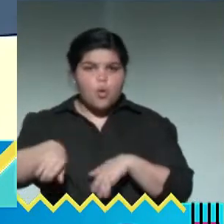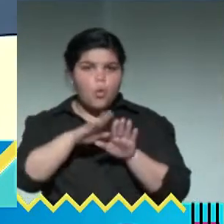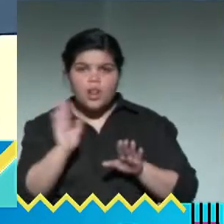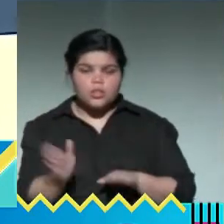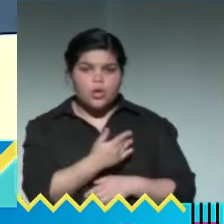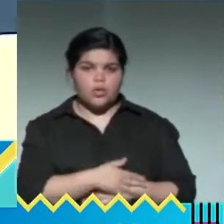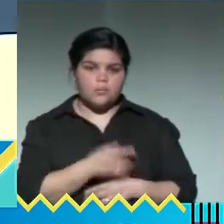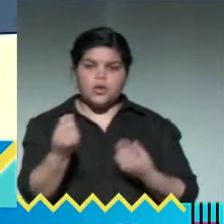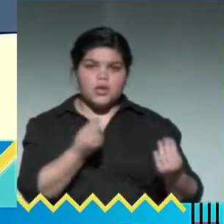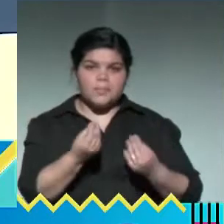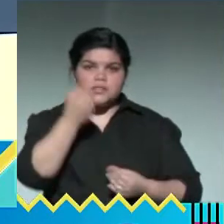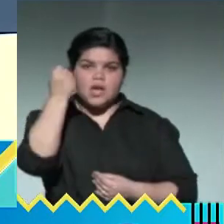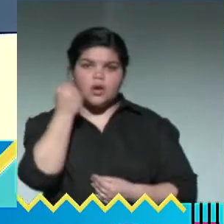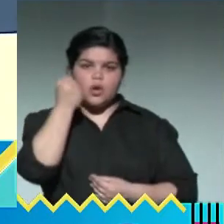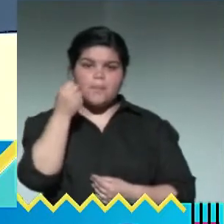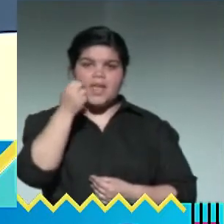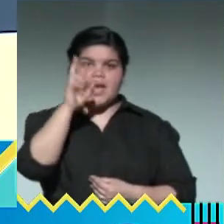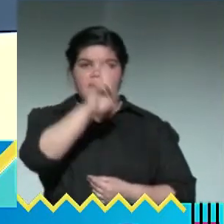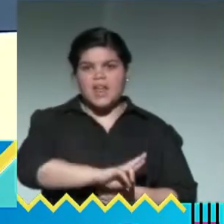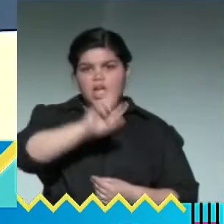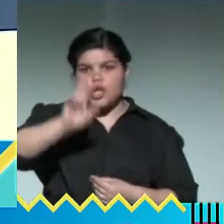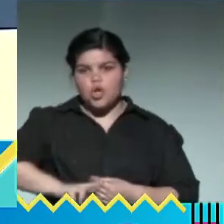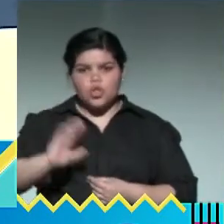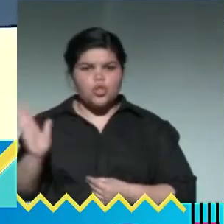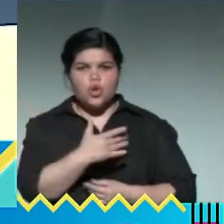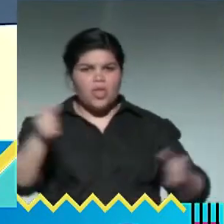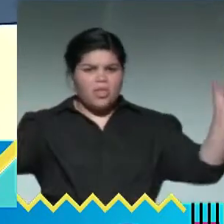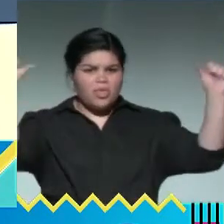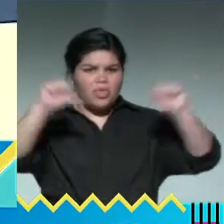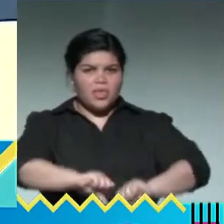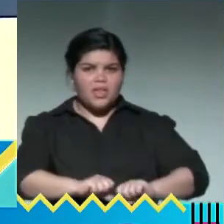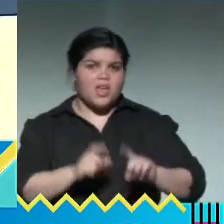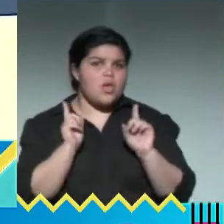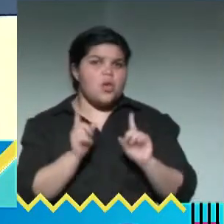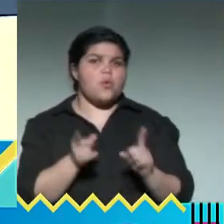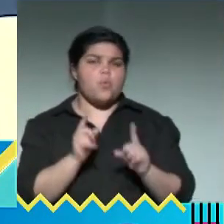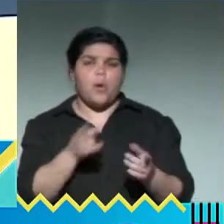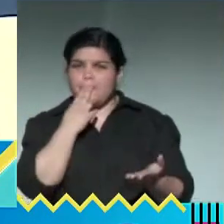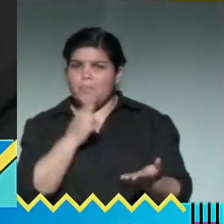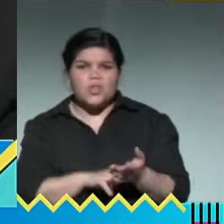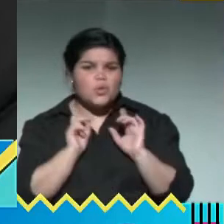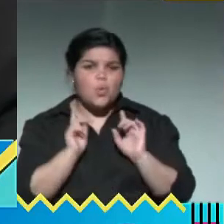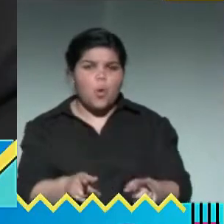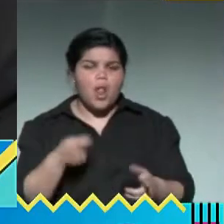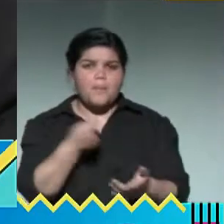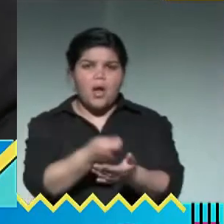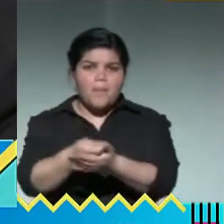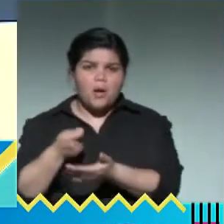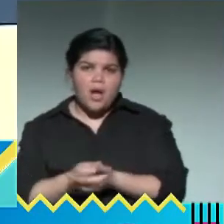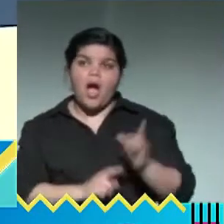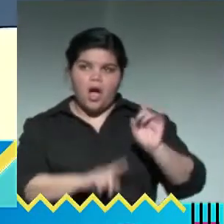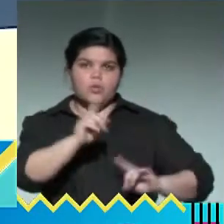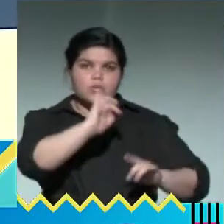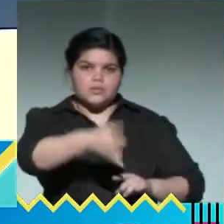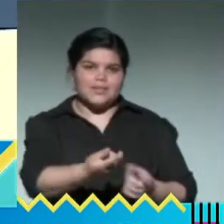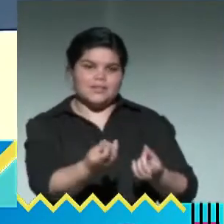están teniendo muchos problemas también caen en el mismo sistema de retención. Creo que hay sectores donde se puede ajustar más. Yo sí estoy